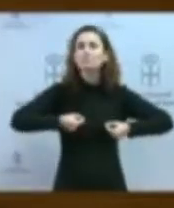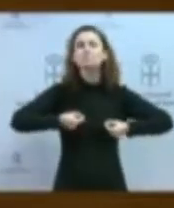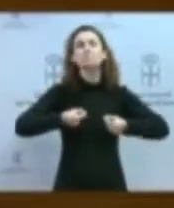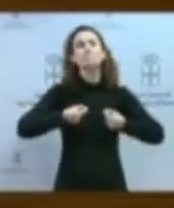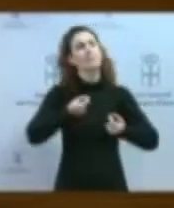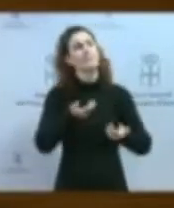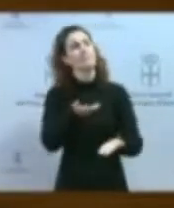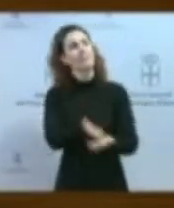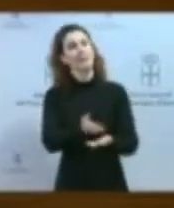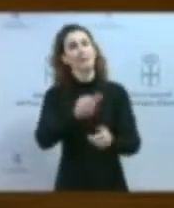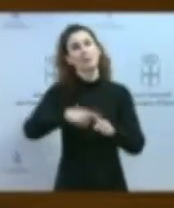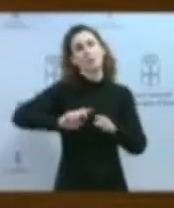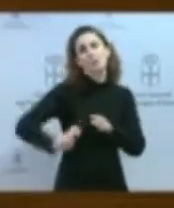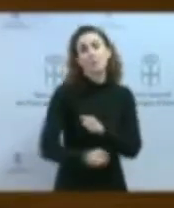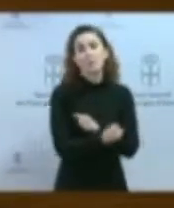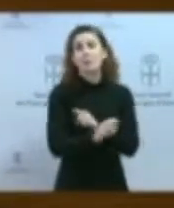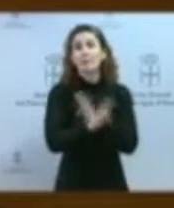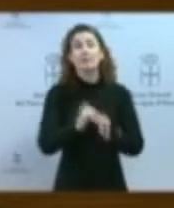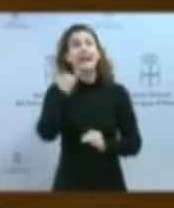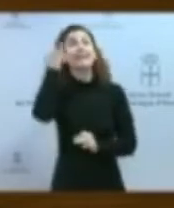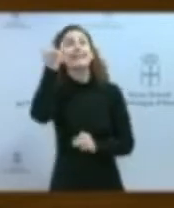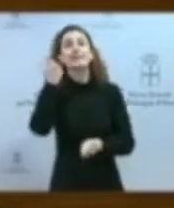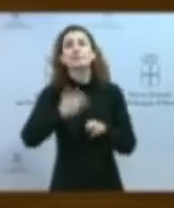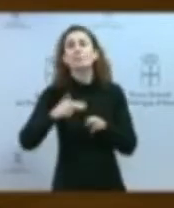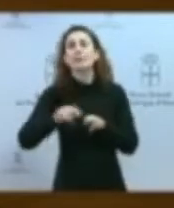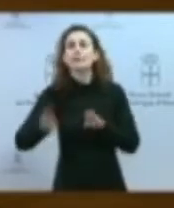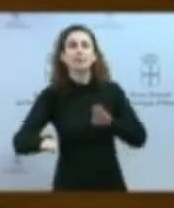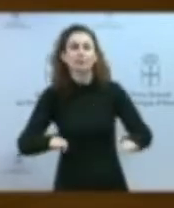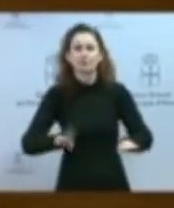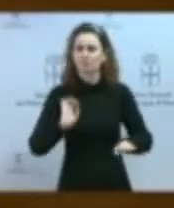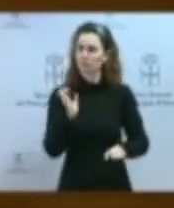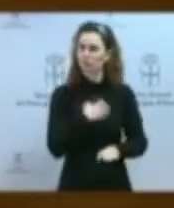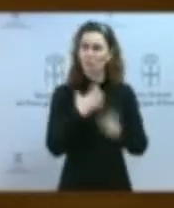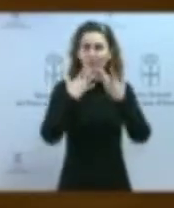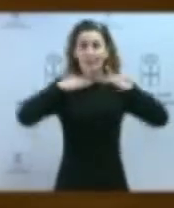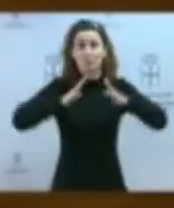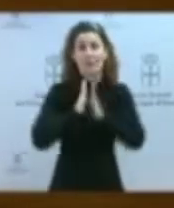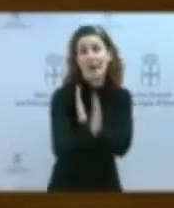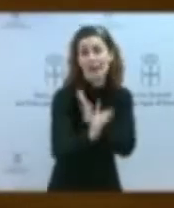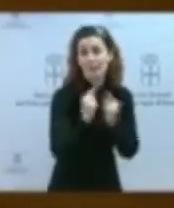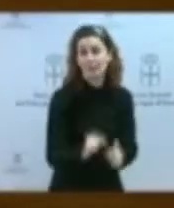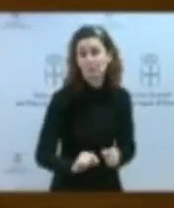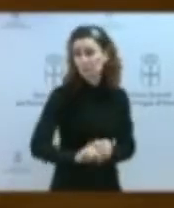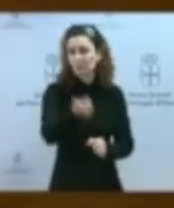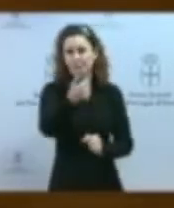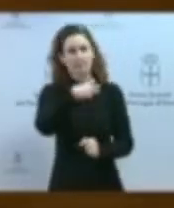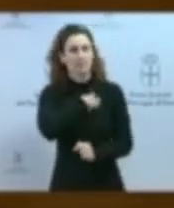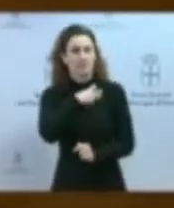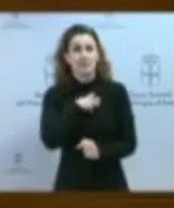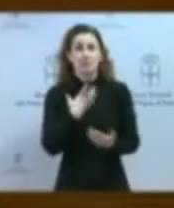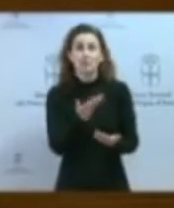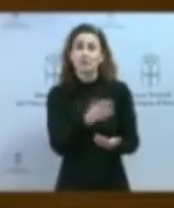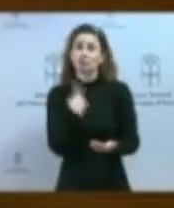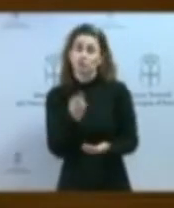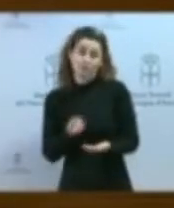ideas. Eso es lo que yo creo que es importante, porque sí que hemos mostrado y sí que creemos en la voluntad de negociar, pero nos